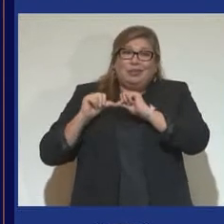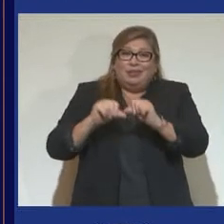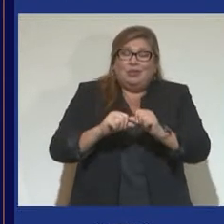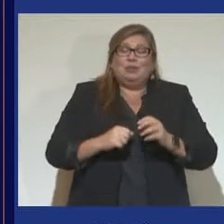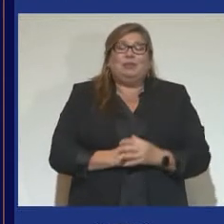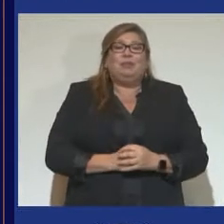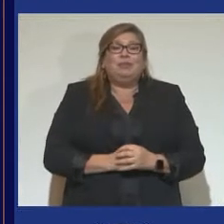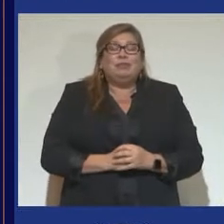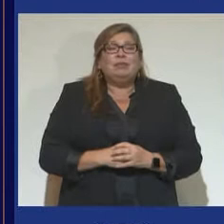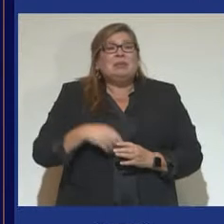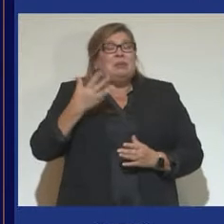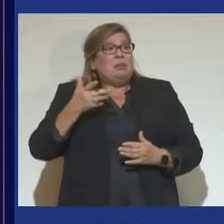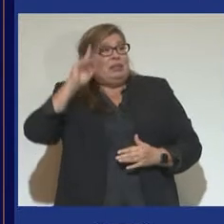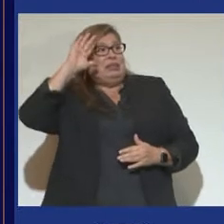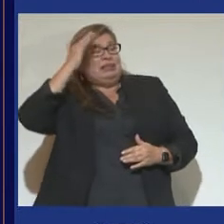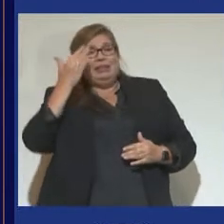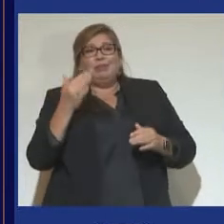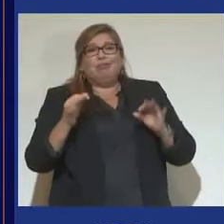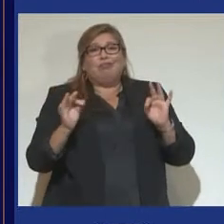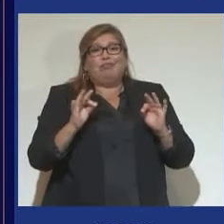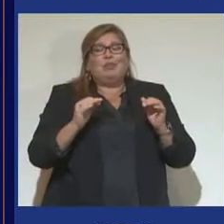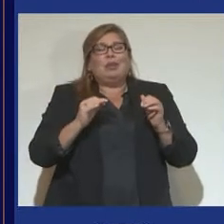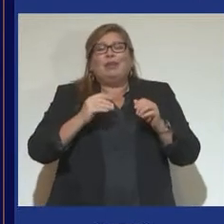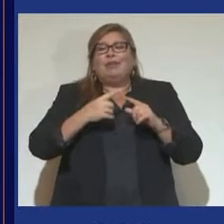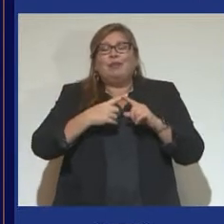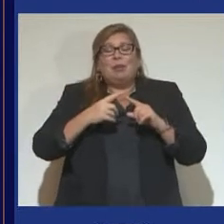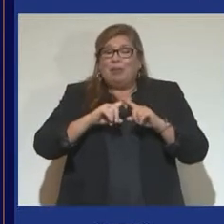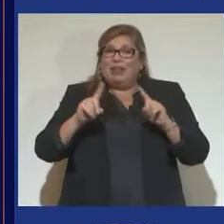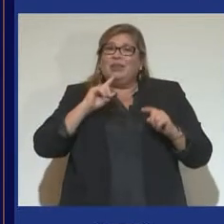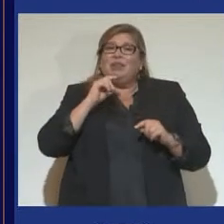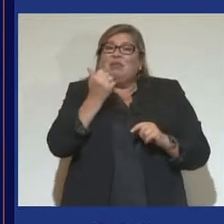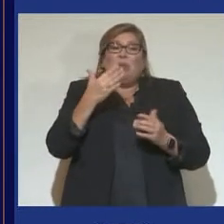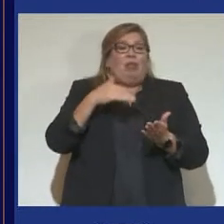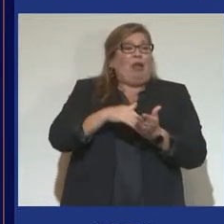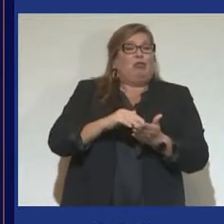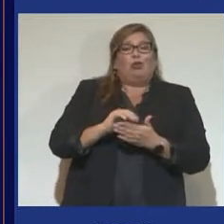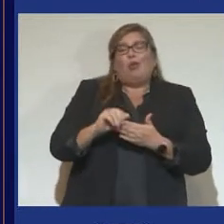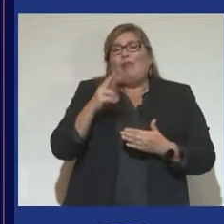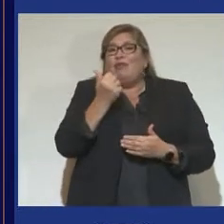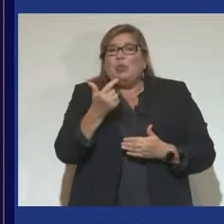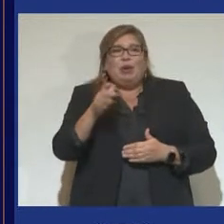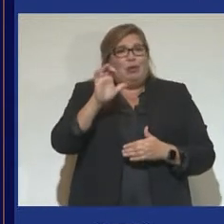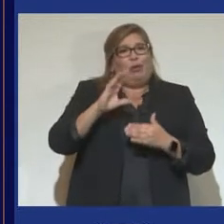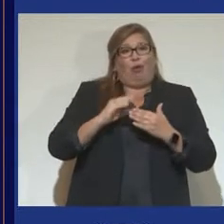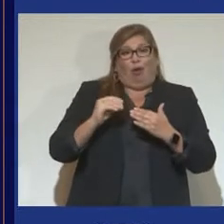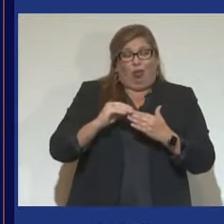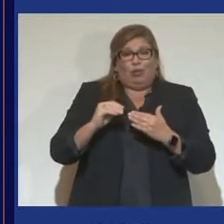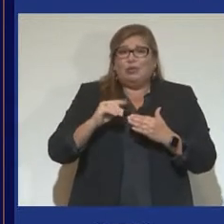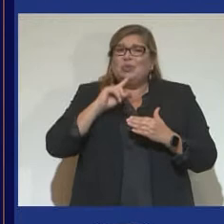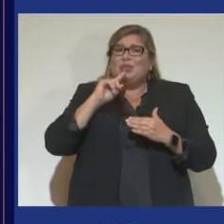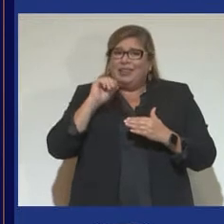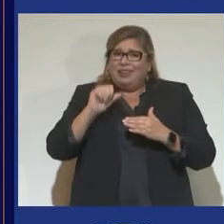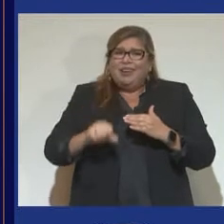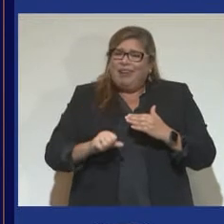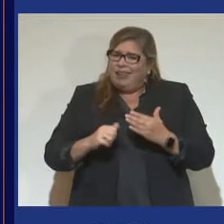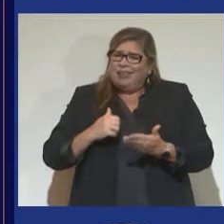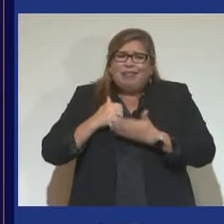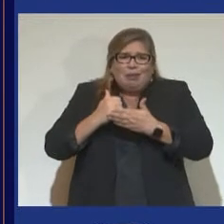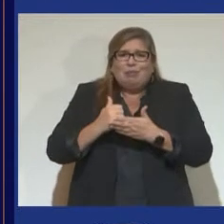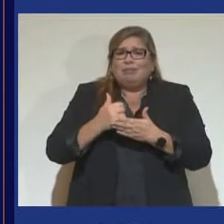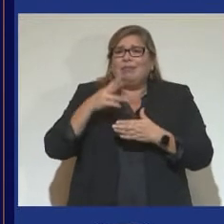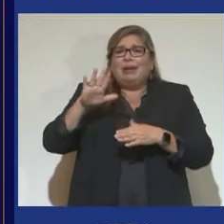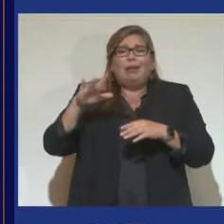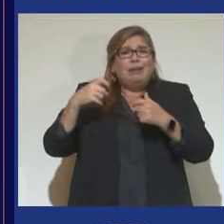y lo que parece una cantidad significativa por unos cuantos miles de dólares podría ser la diferencia entre